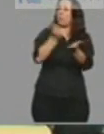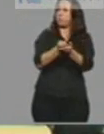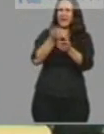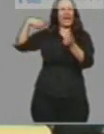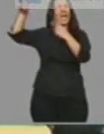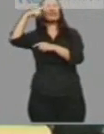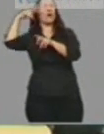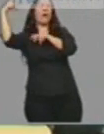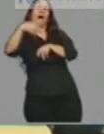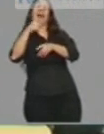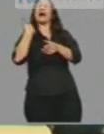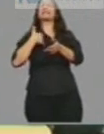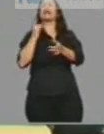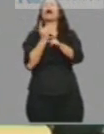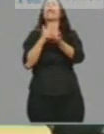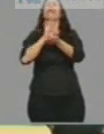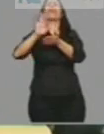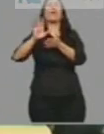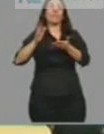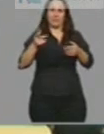recalcitrante, 173.733